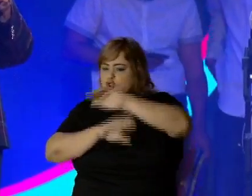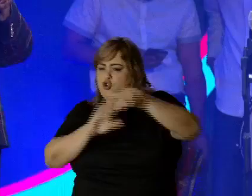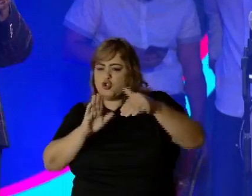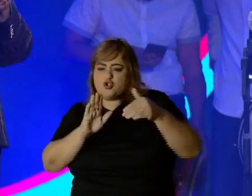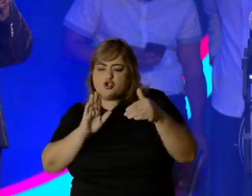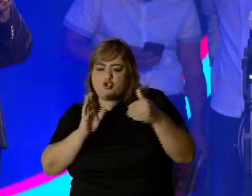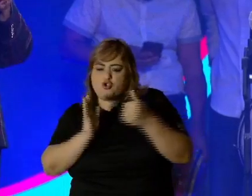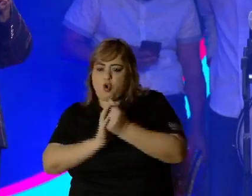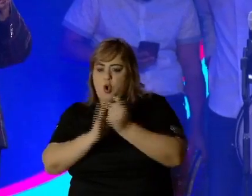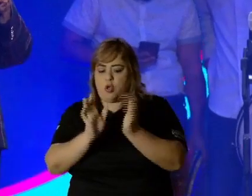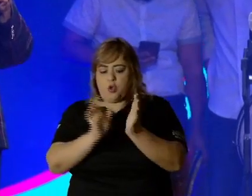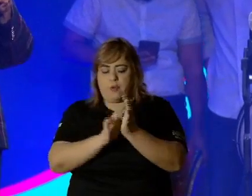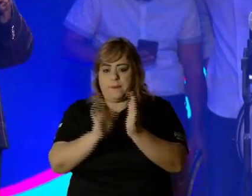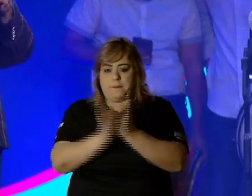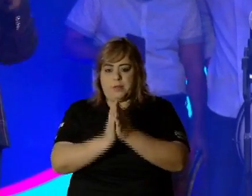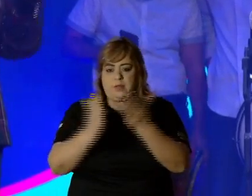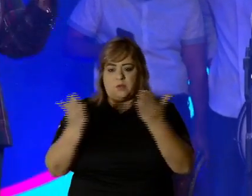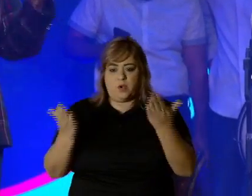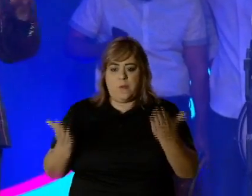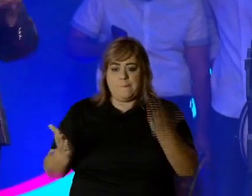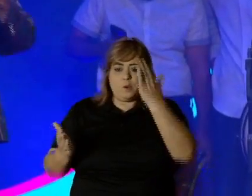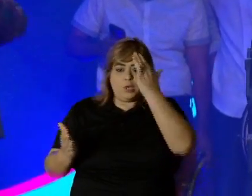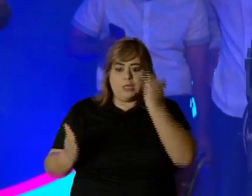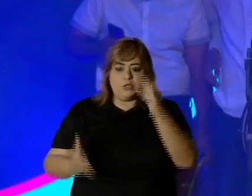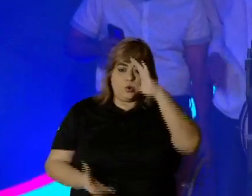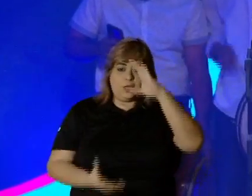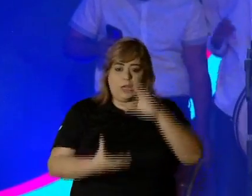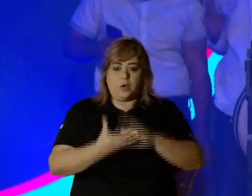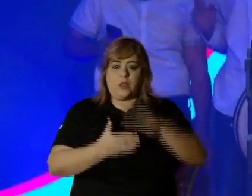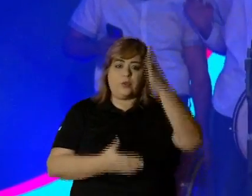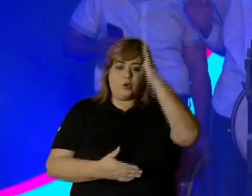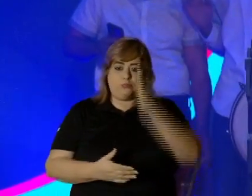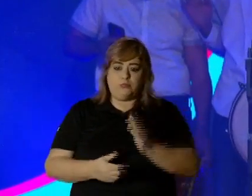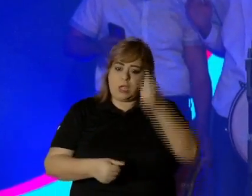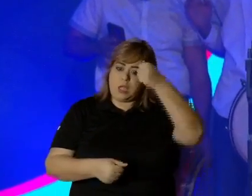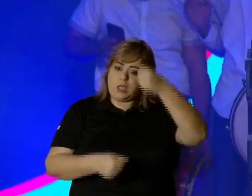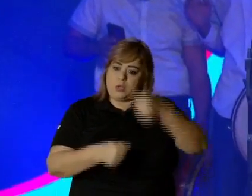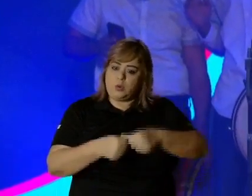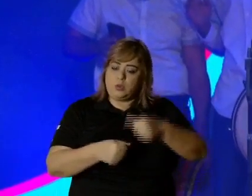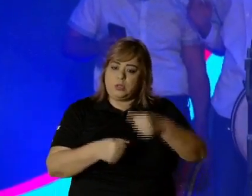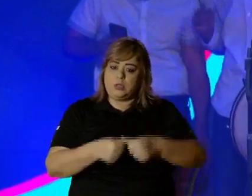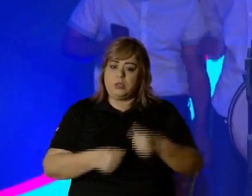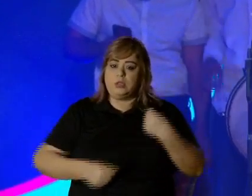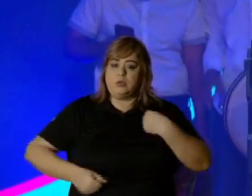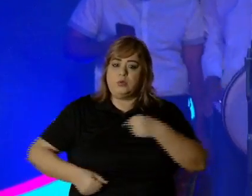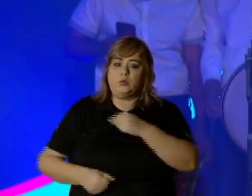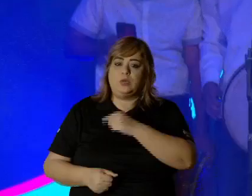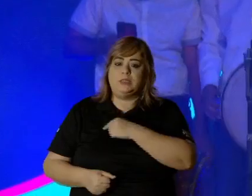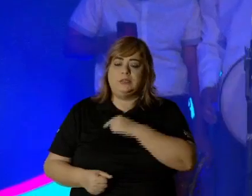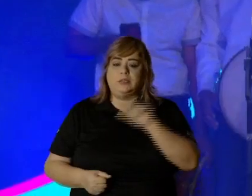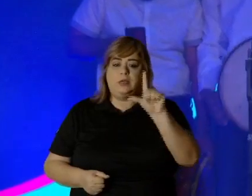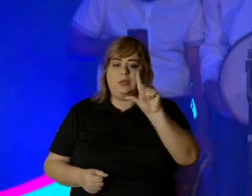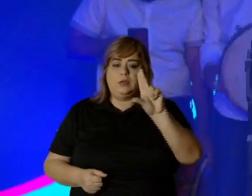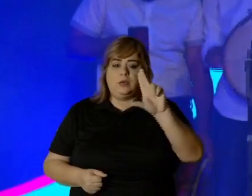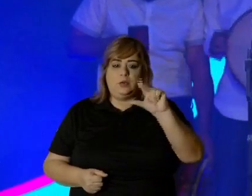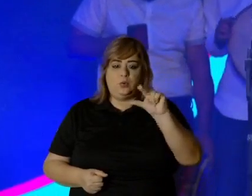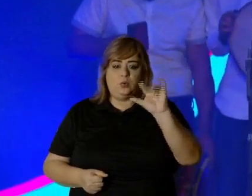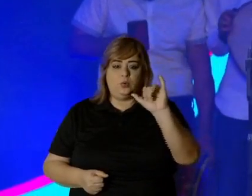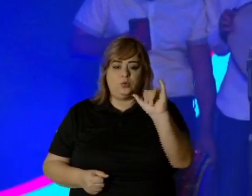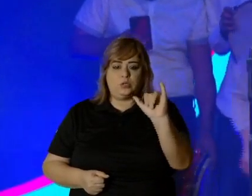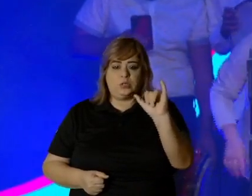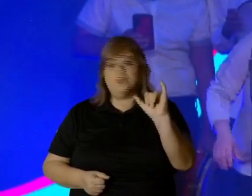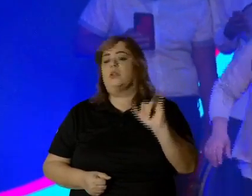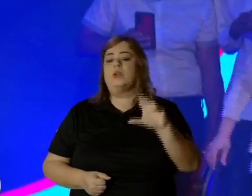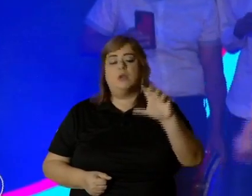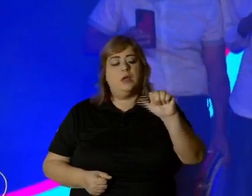todo, ¿sabe? Porque yo le creo a Dios. Quiero recordarle a los hermanos que nuestra decana está aquí y tenemos